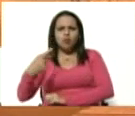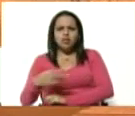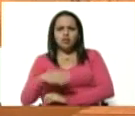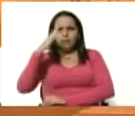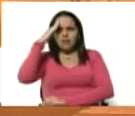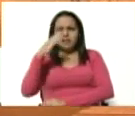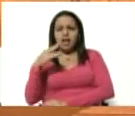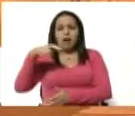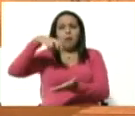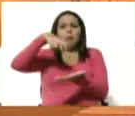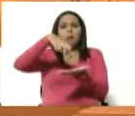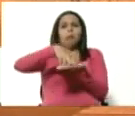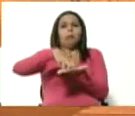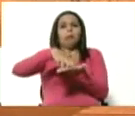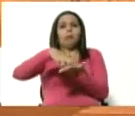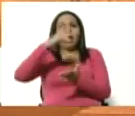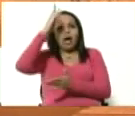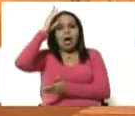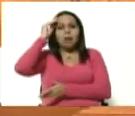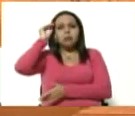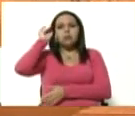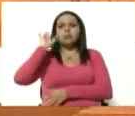rodillas.